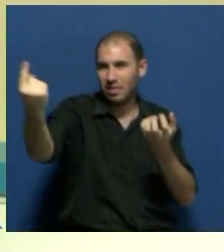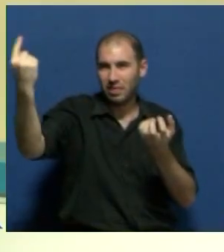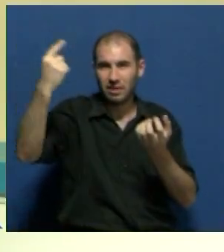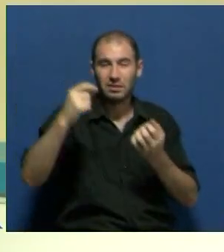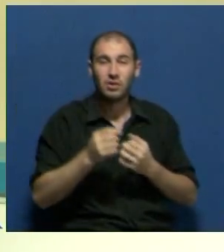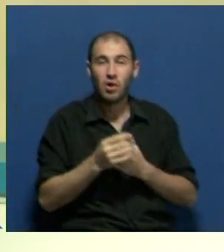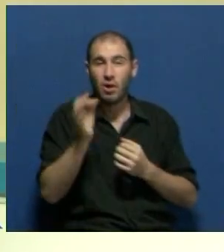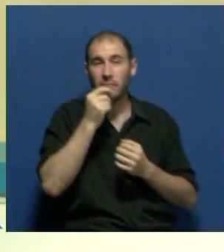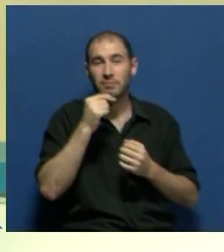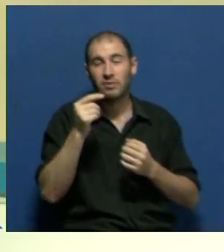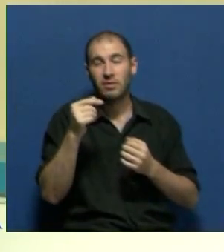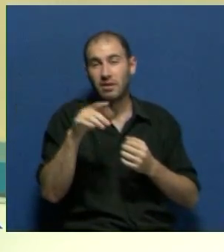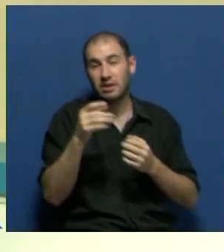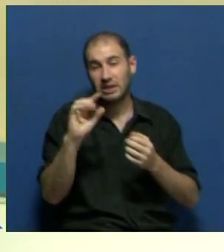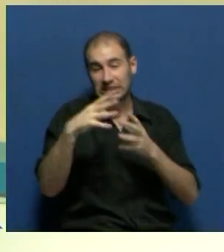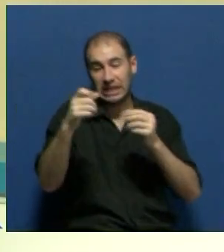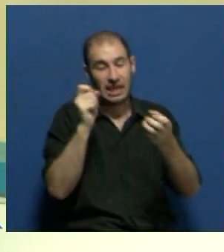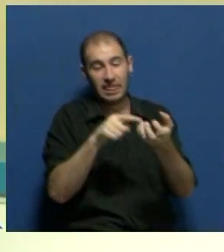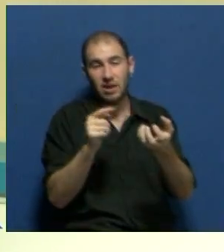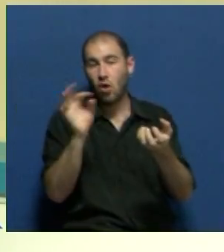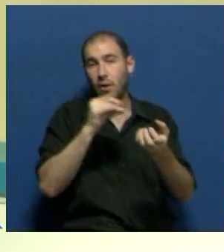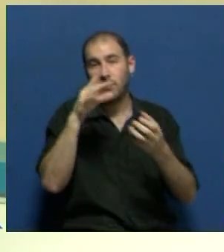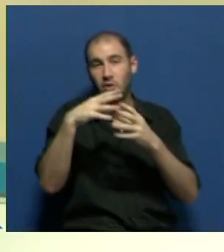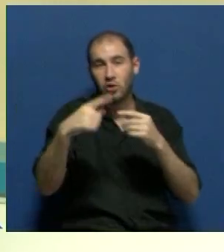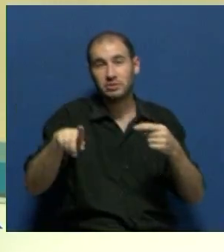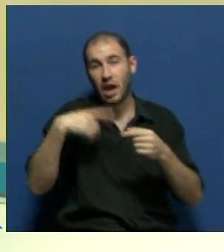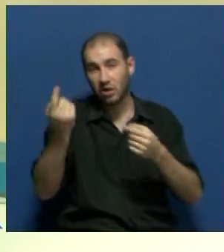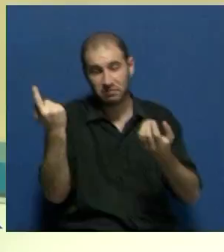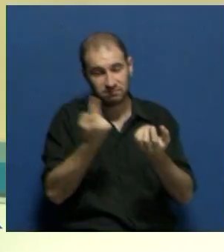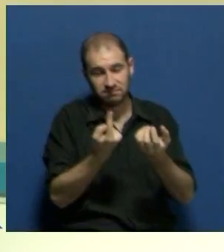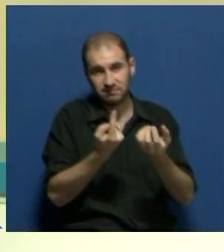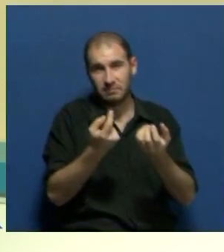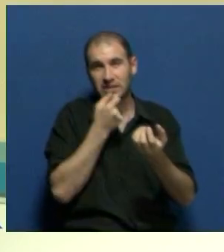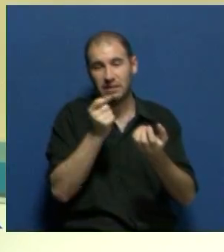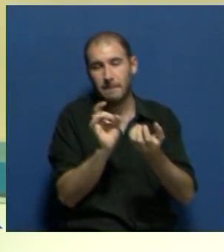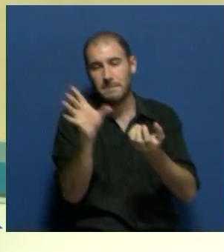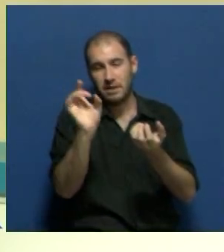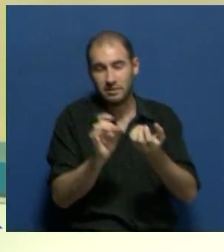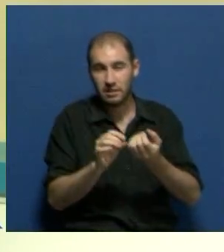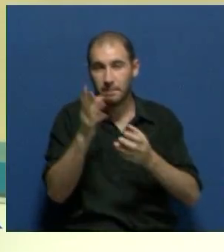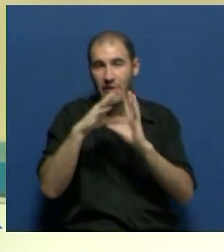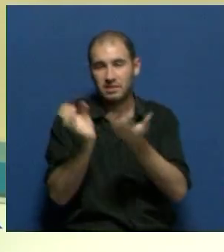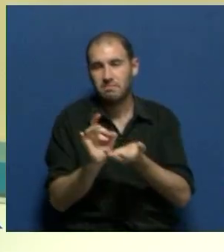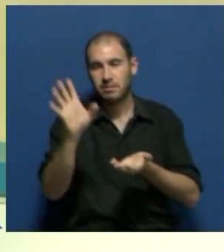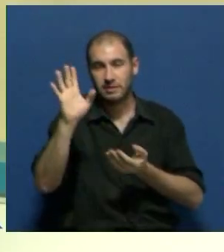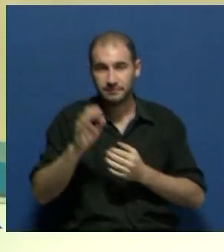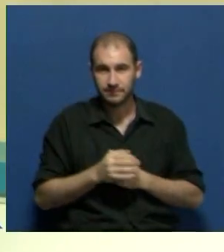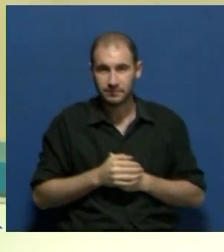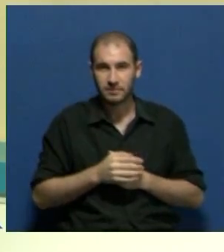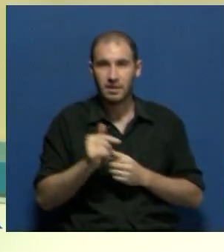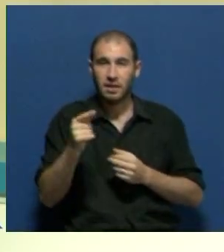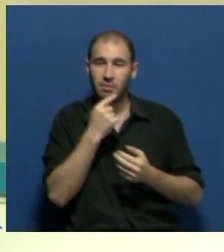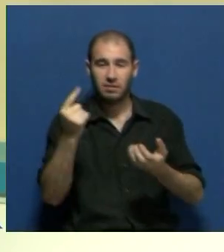fuerzas gravitacionales de su estrella o de algún otro cuerpo que se acercó, expulsó de su sistema a un planeta. Entonces